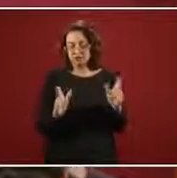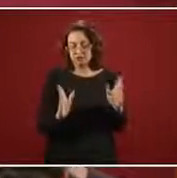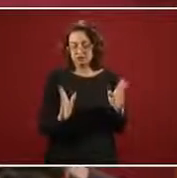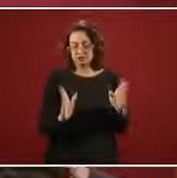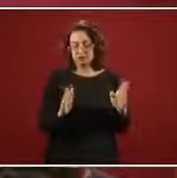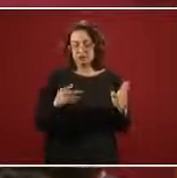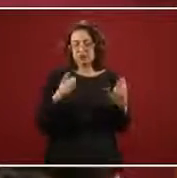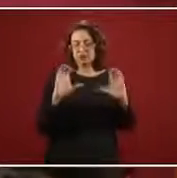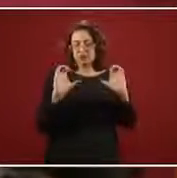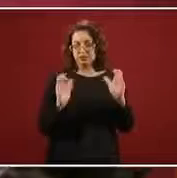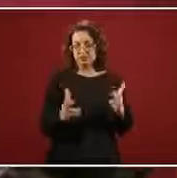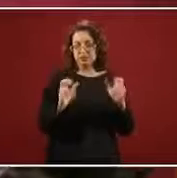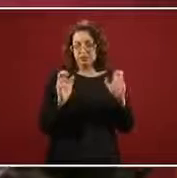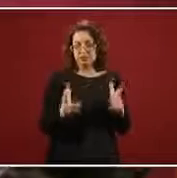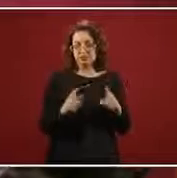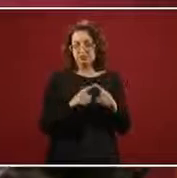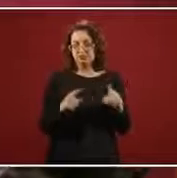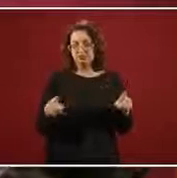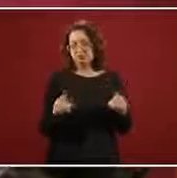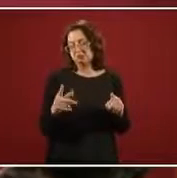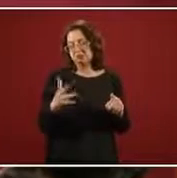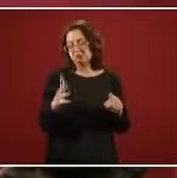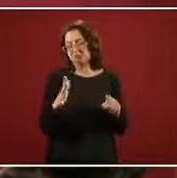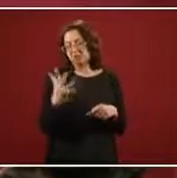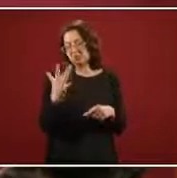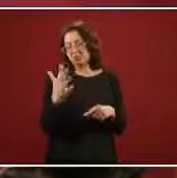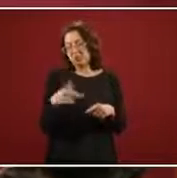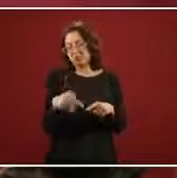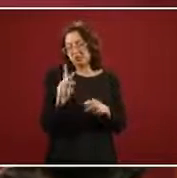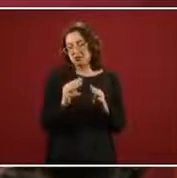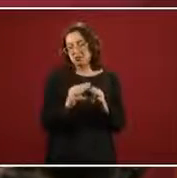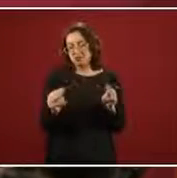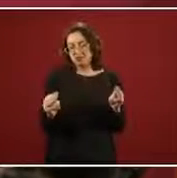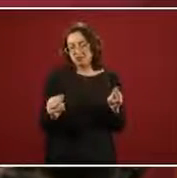Chiapas. 50 kilómetros.